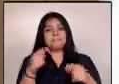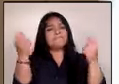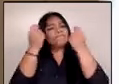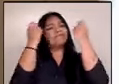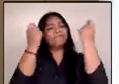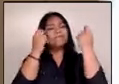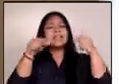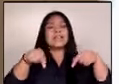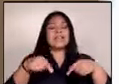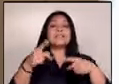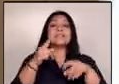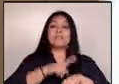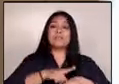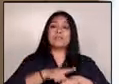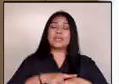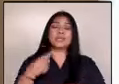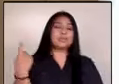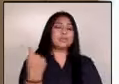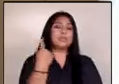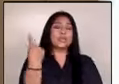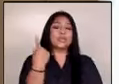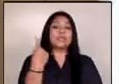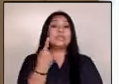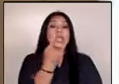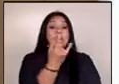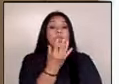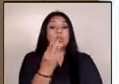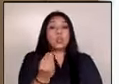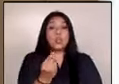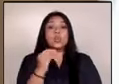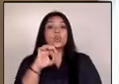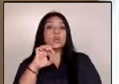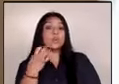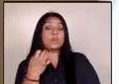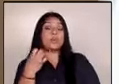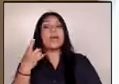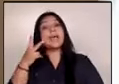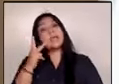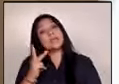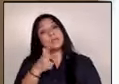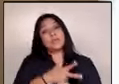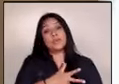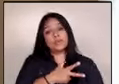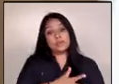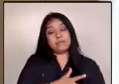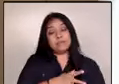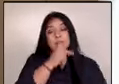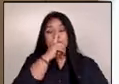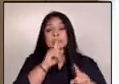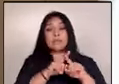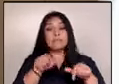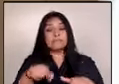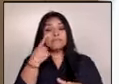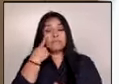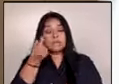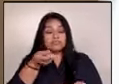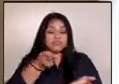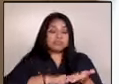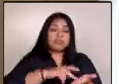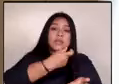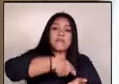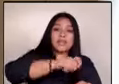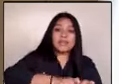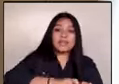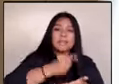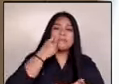en la relación entre la Unión Europea y Guatemala con la suscripción del memorándum de entendimiento por medio del cual se establece un mecanismo